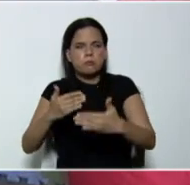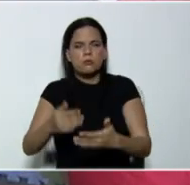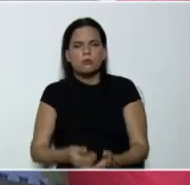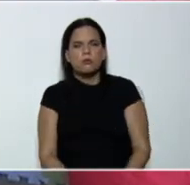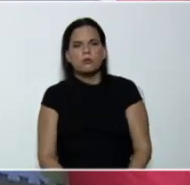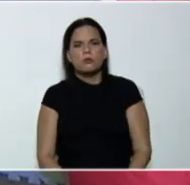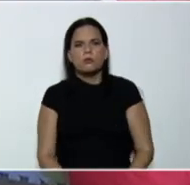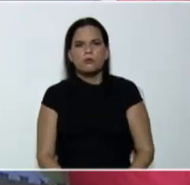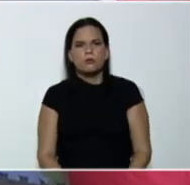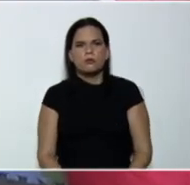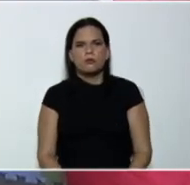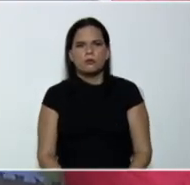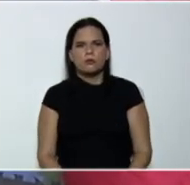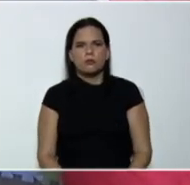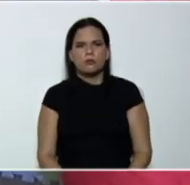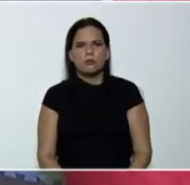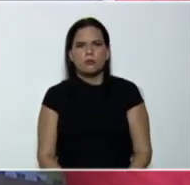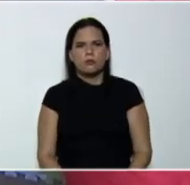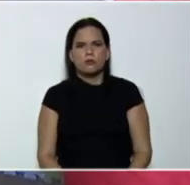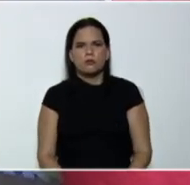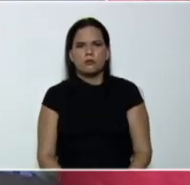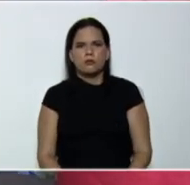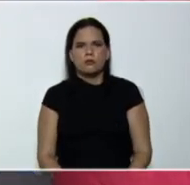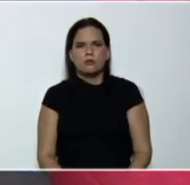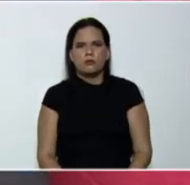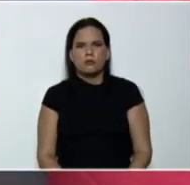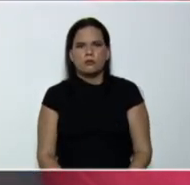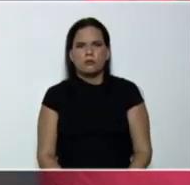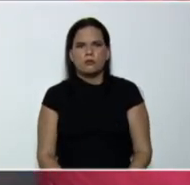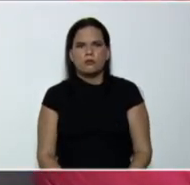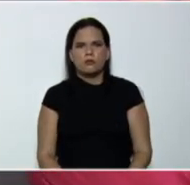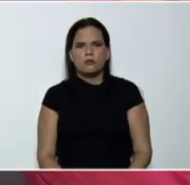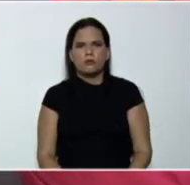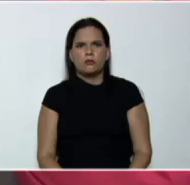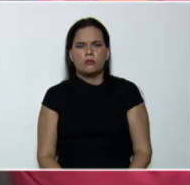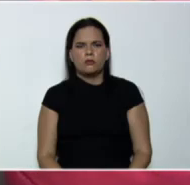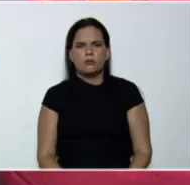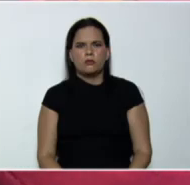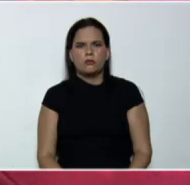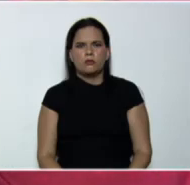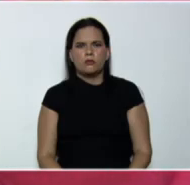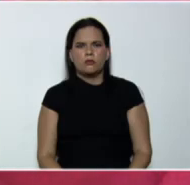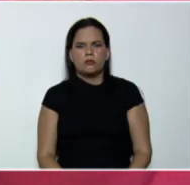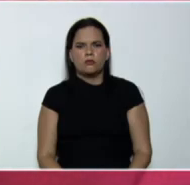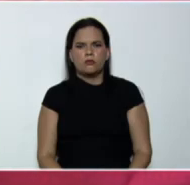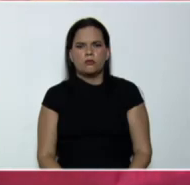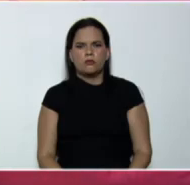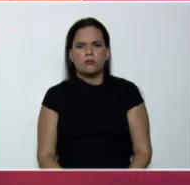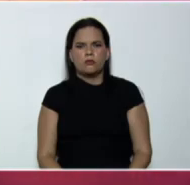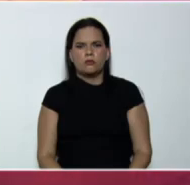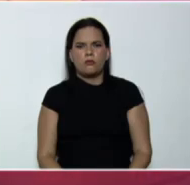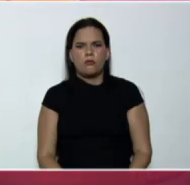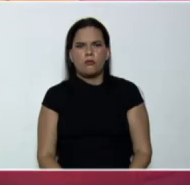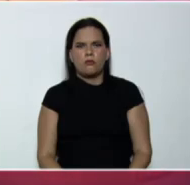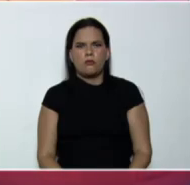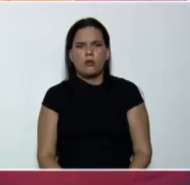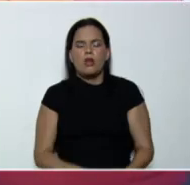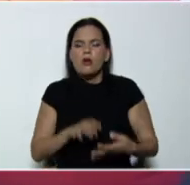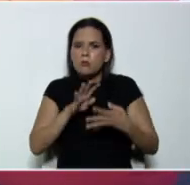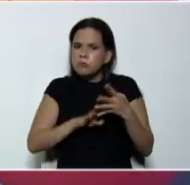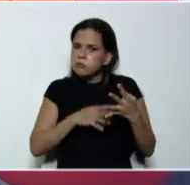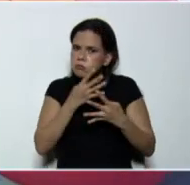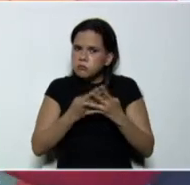sucesivamente. Coloquemos por aquí. En la